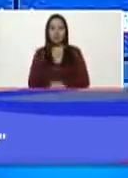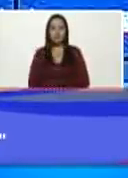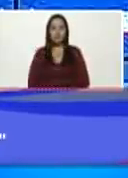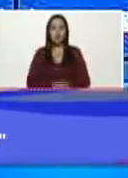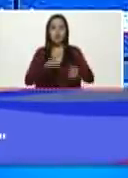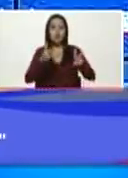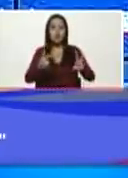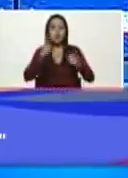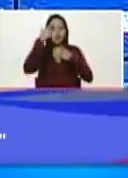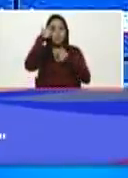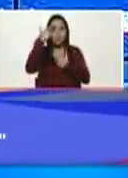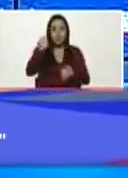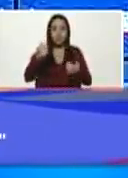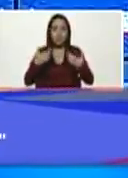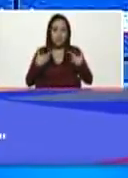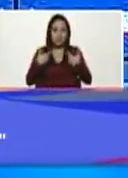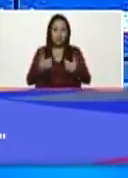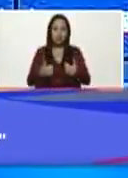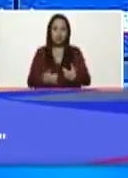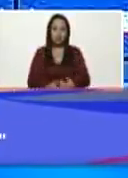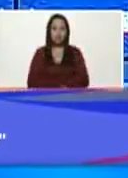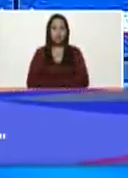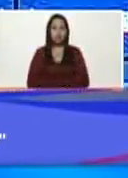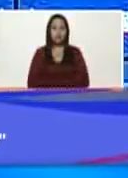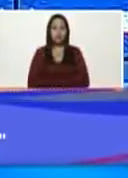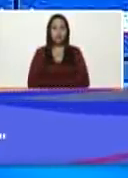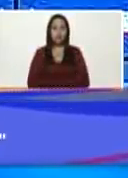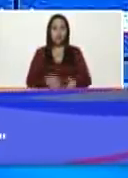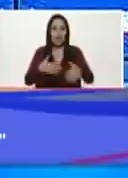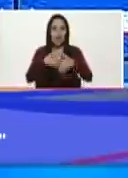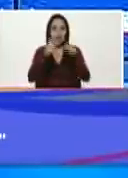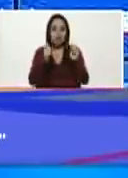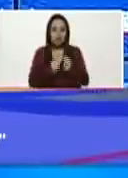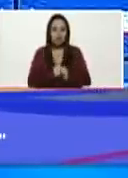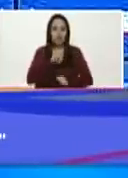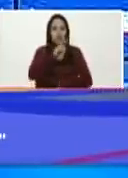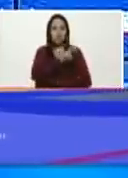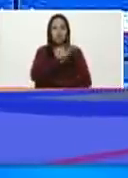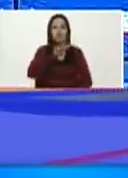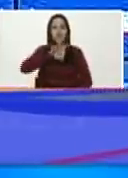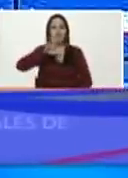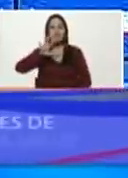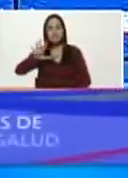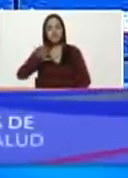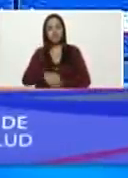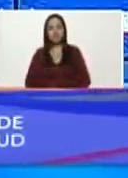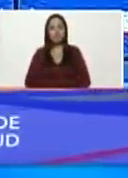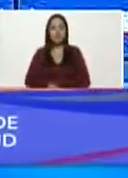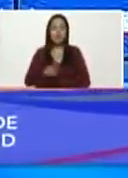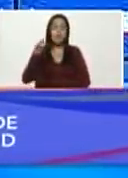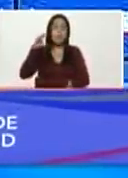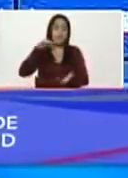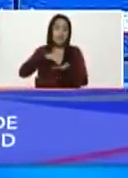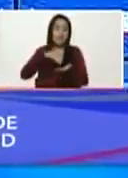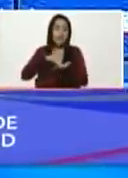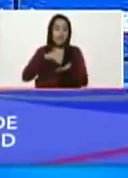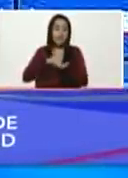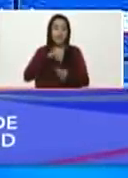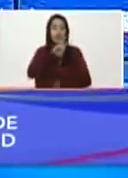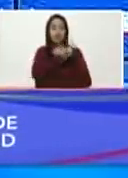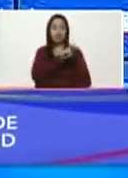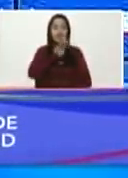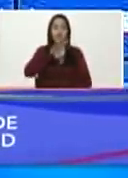nuevos profesionales de la salud. Anzoátegui 245, Miranda